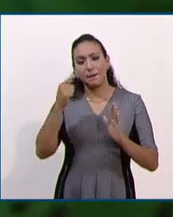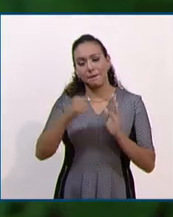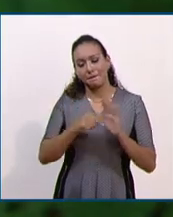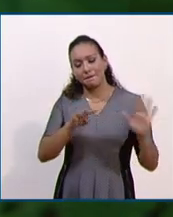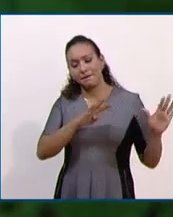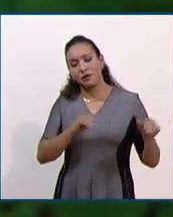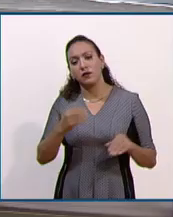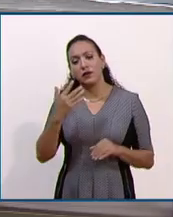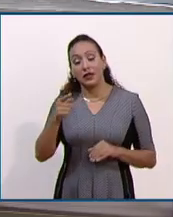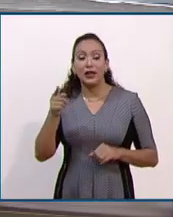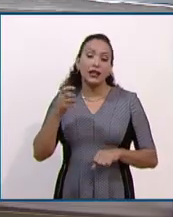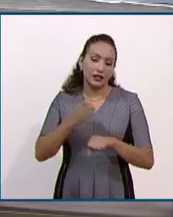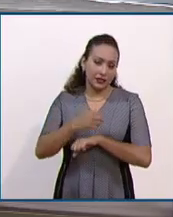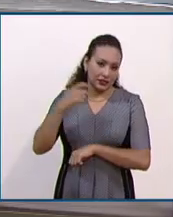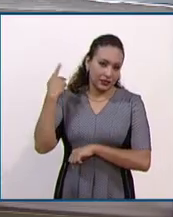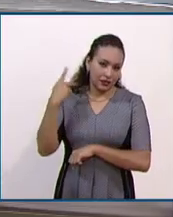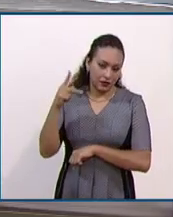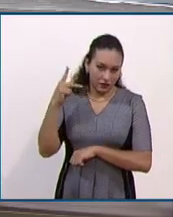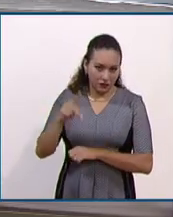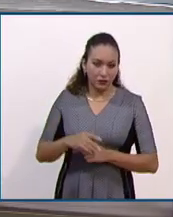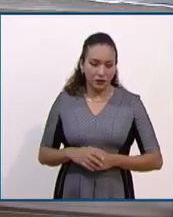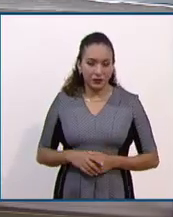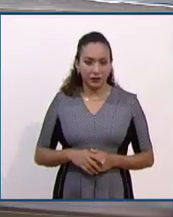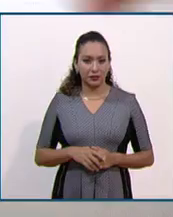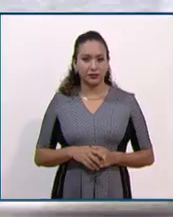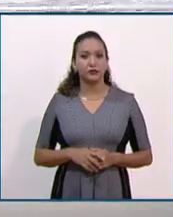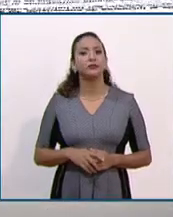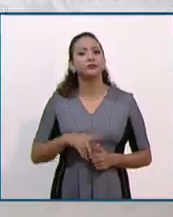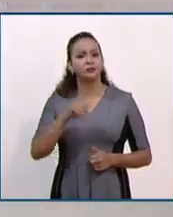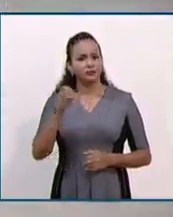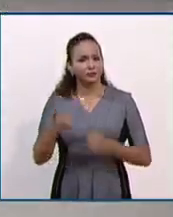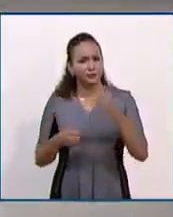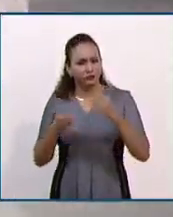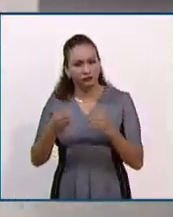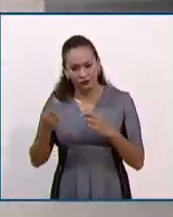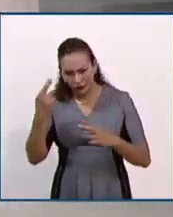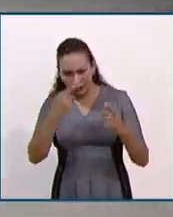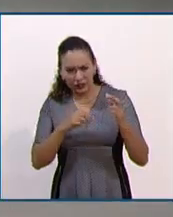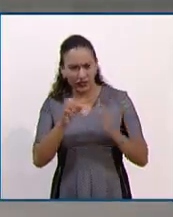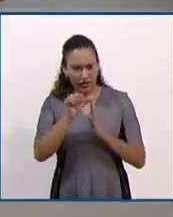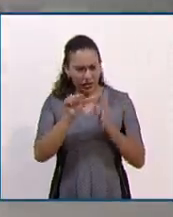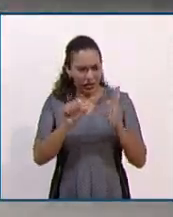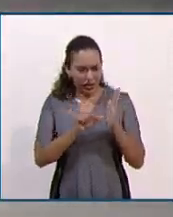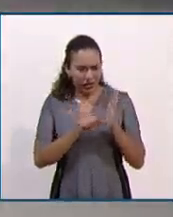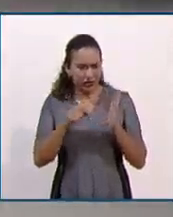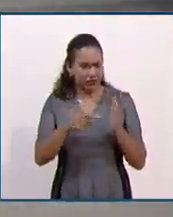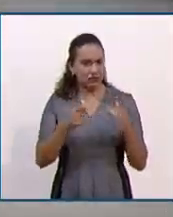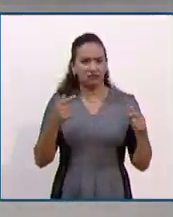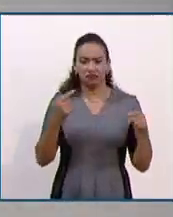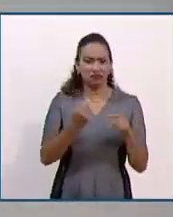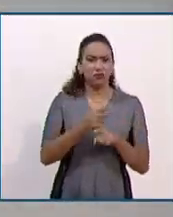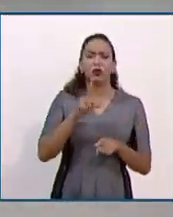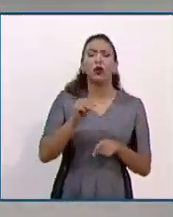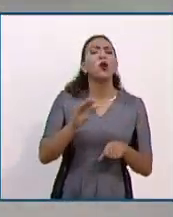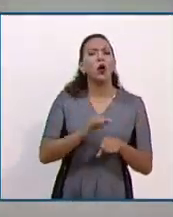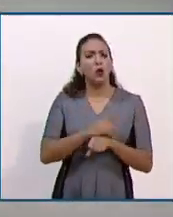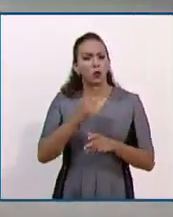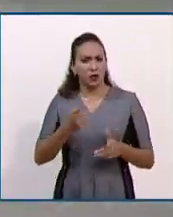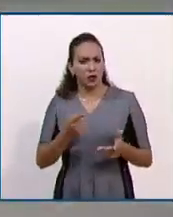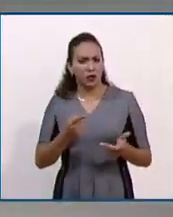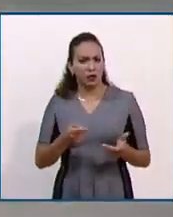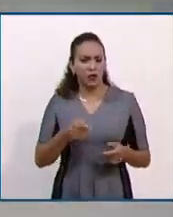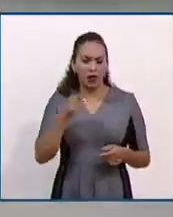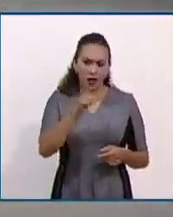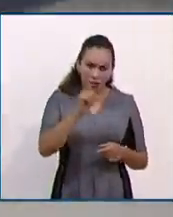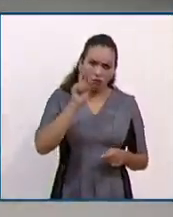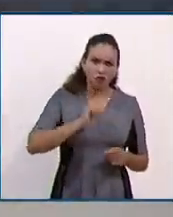Código Civil de Puebla, aplicado supletoriamente. La sala concluyó que el artículo es inconstitucional porque viola el principio a la reparación